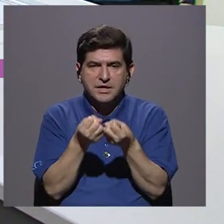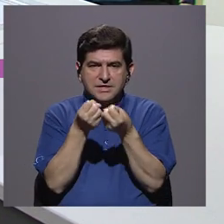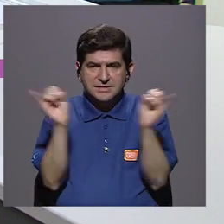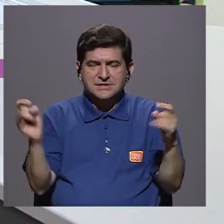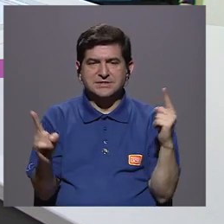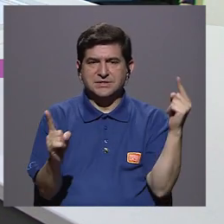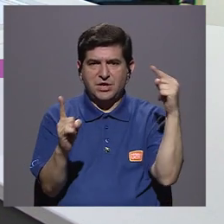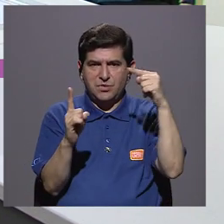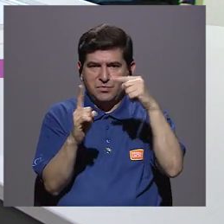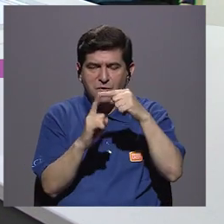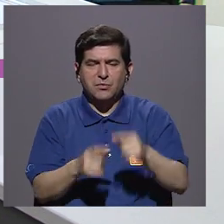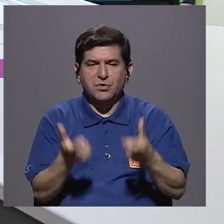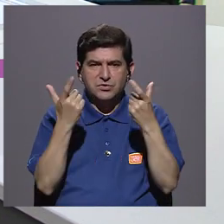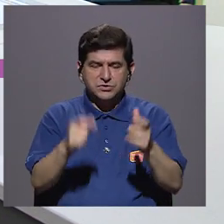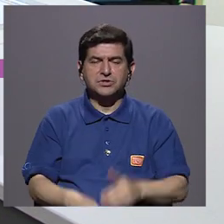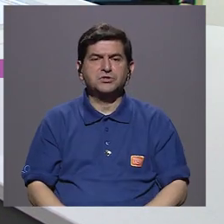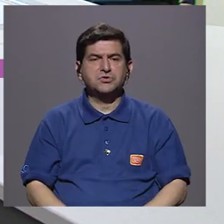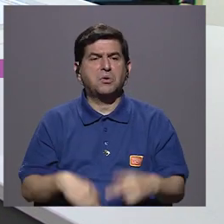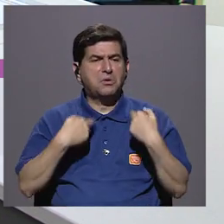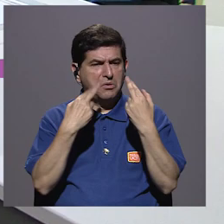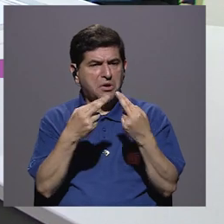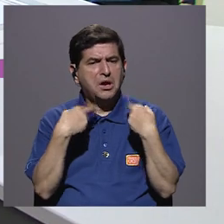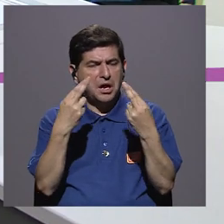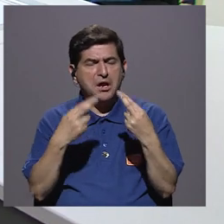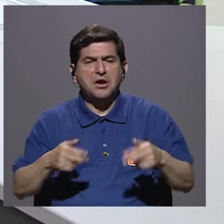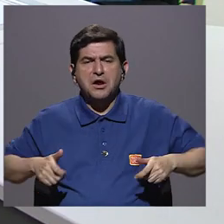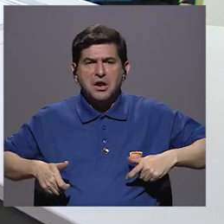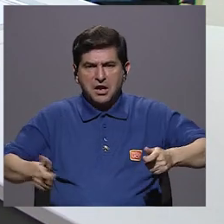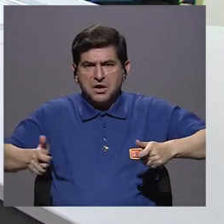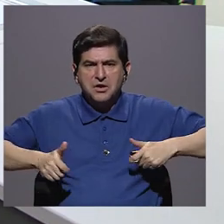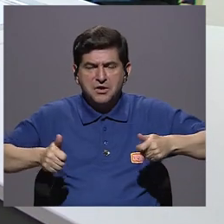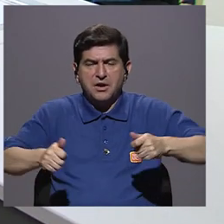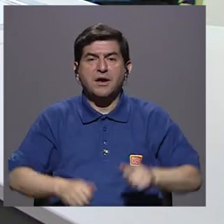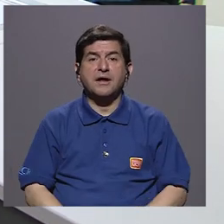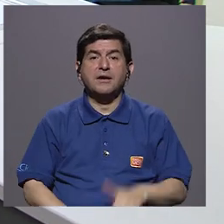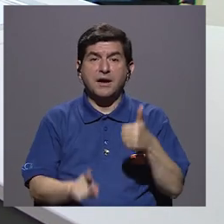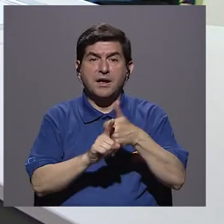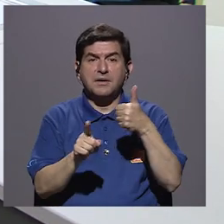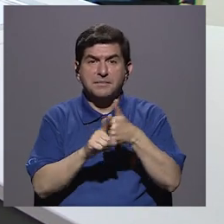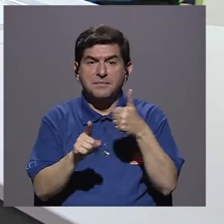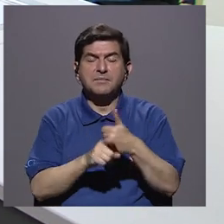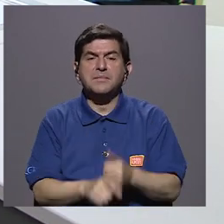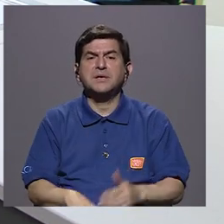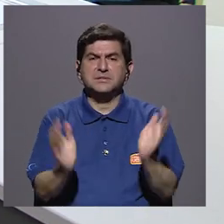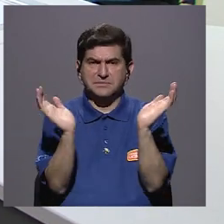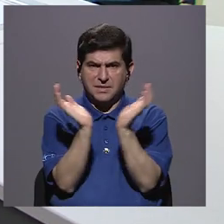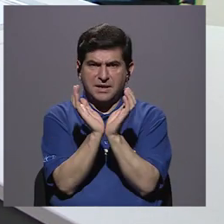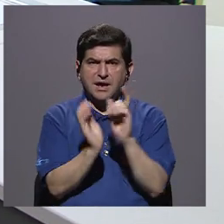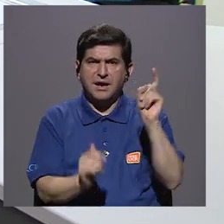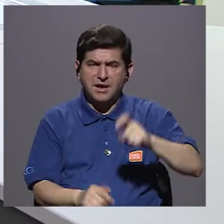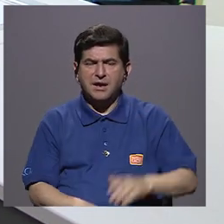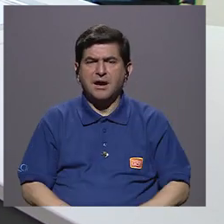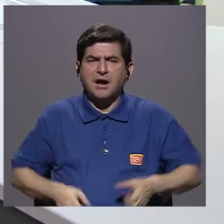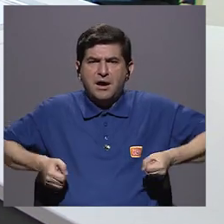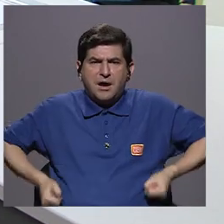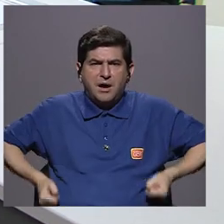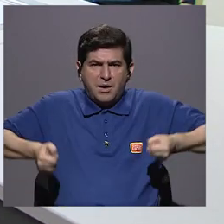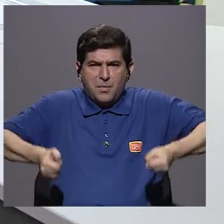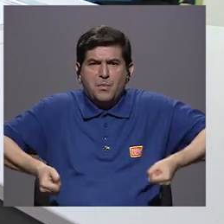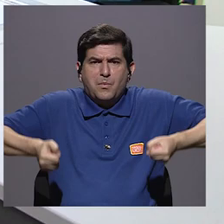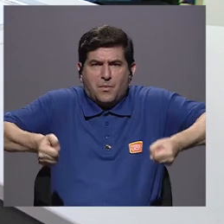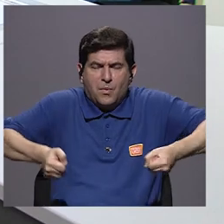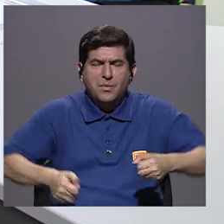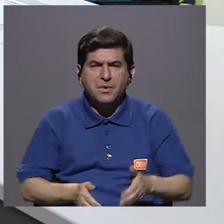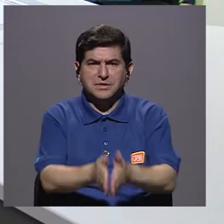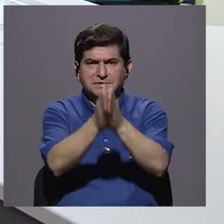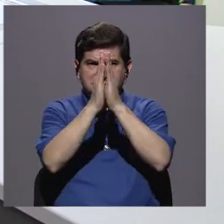de lucro que otorgan sillas de ruedas y todo lo demás, y en nosotros la misma caja, digamos, misma hay un caja. Servicio, entiendo que cuando se necesitan, digamos, muletas o alguna,